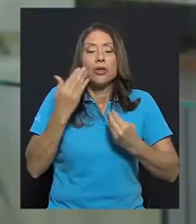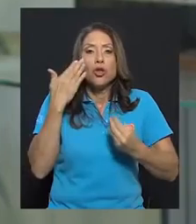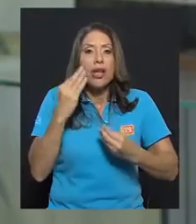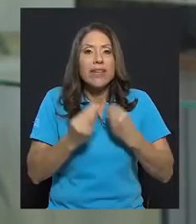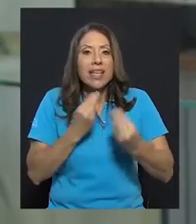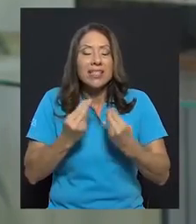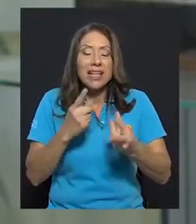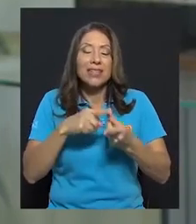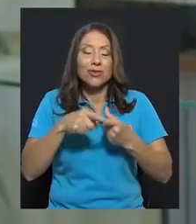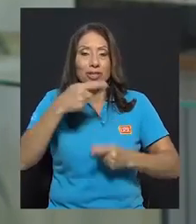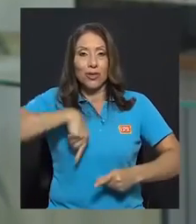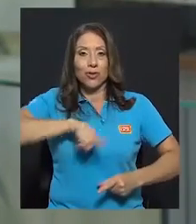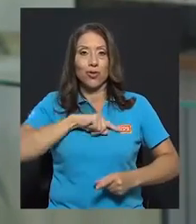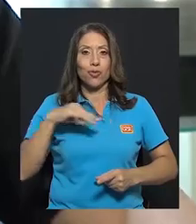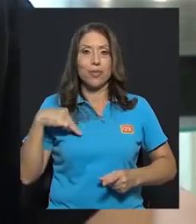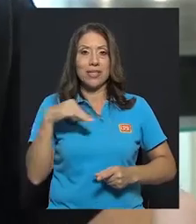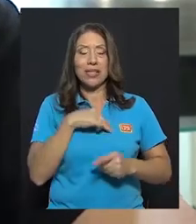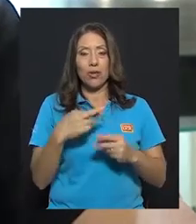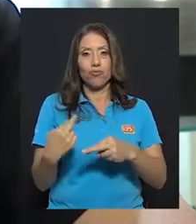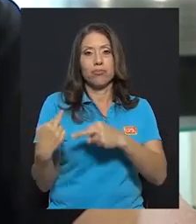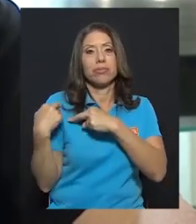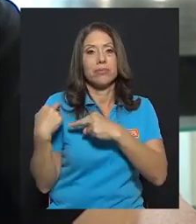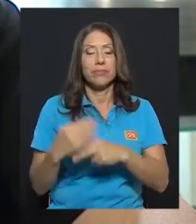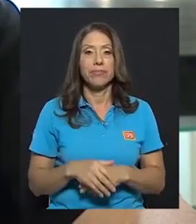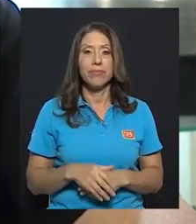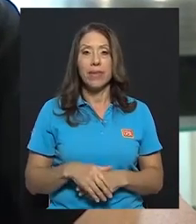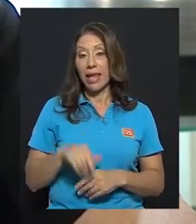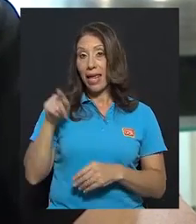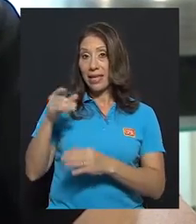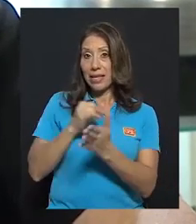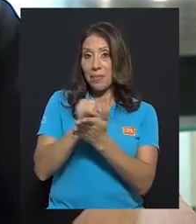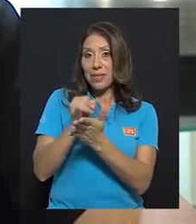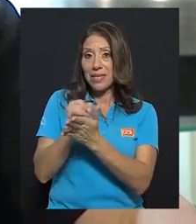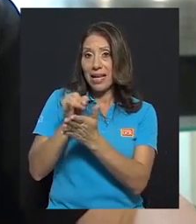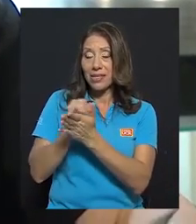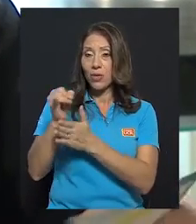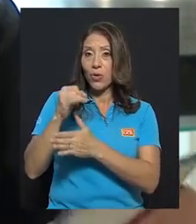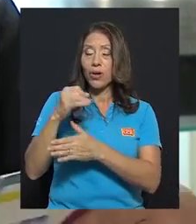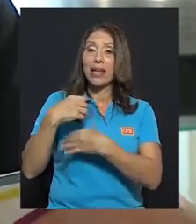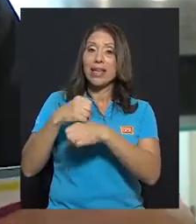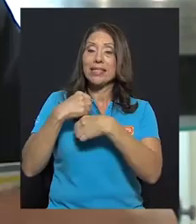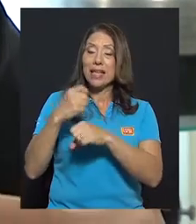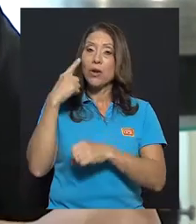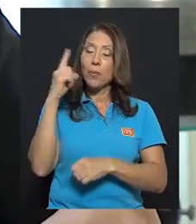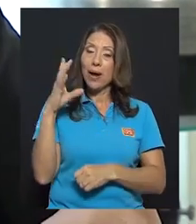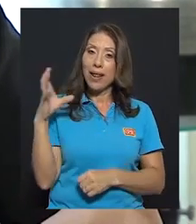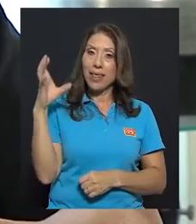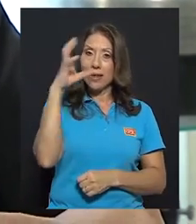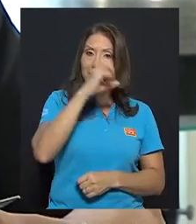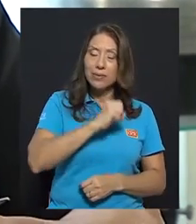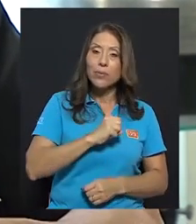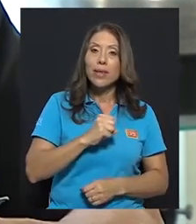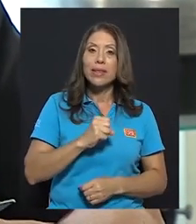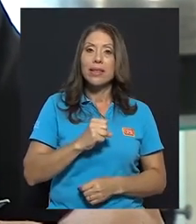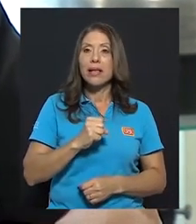que sin duda alguna tenemos como ministerio. Adriana, y parte de esta investigación que hicieron en el 2015 para determinar pues, los